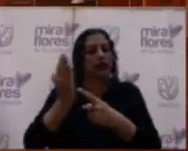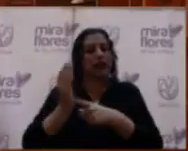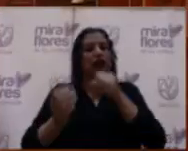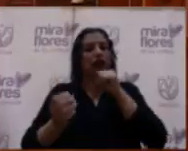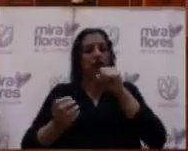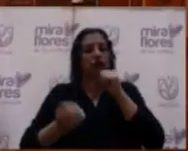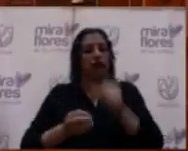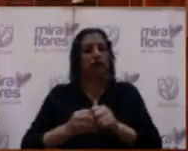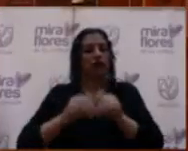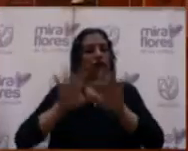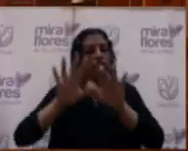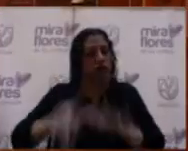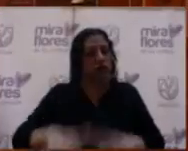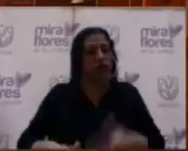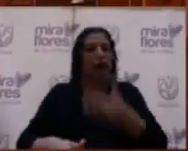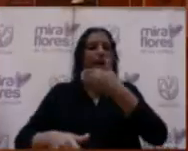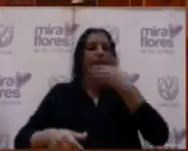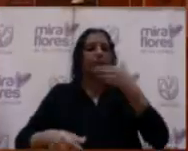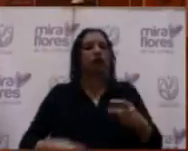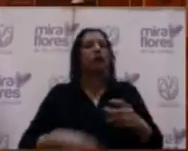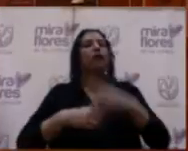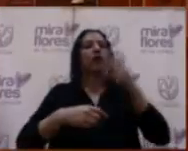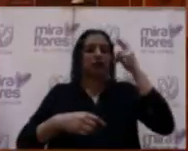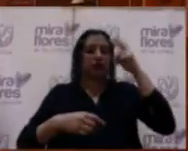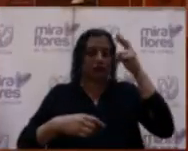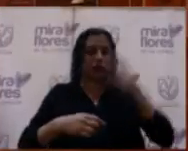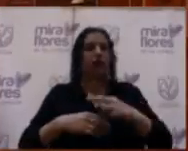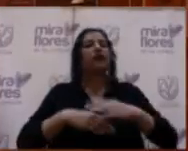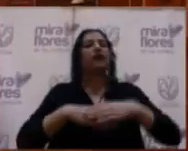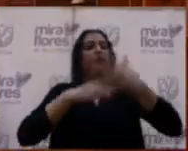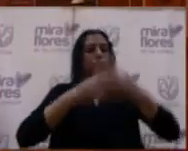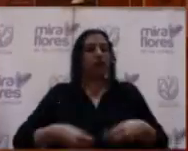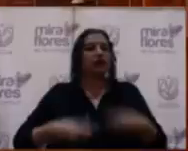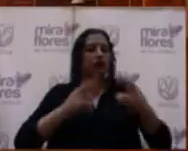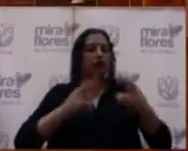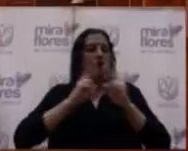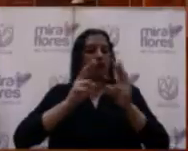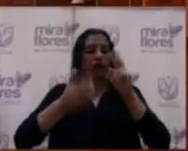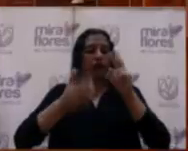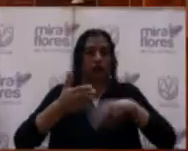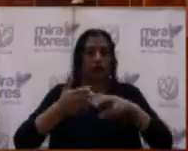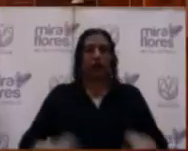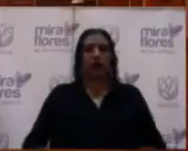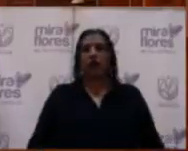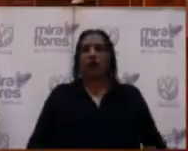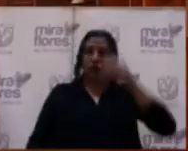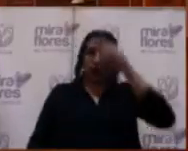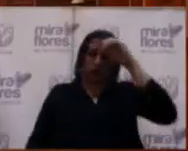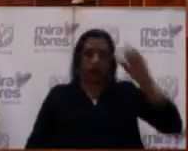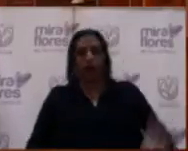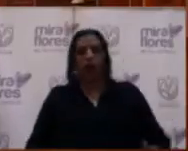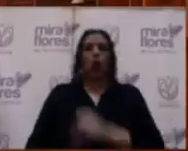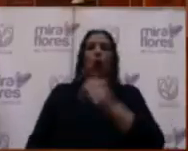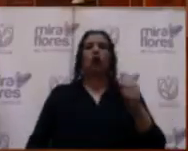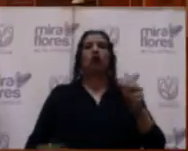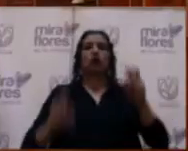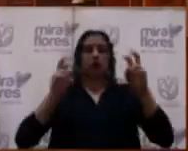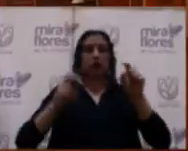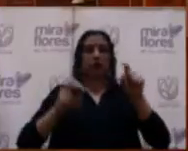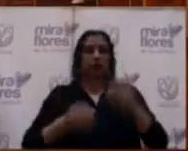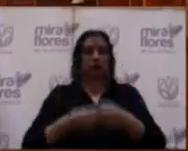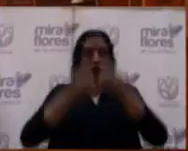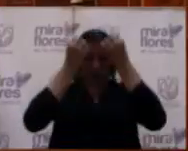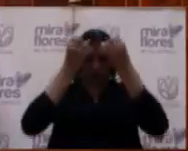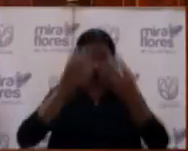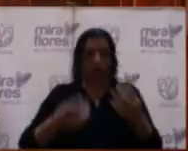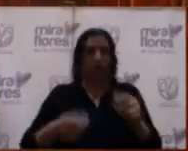pero eso va a ser dilucidado y en su momento respondido. No sé si tenemos algún otro tema. Eso es un informe lo que ha